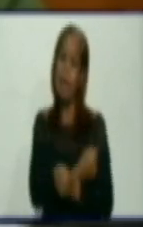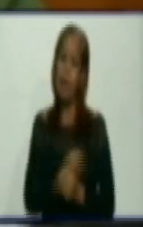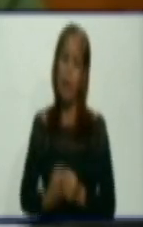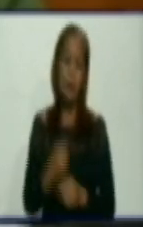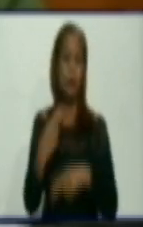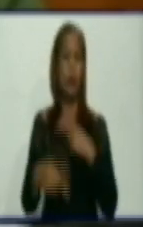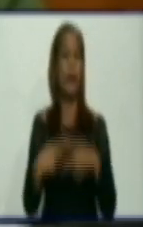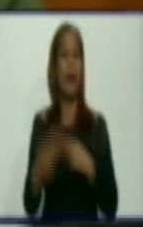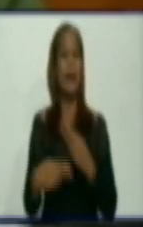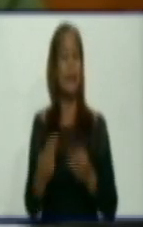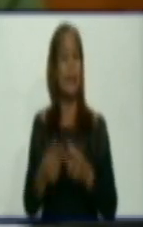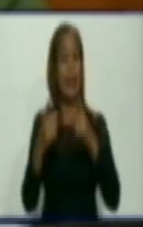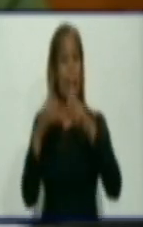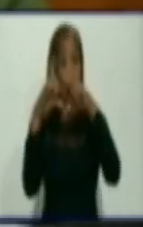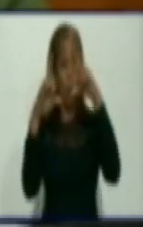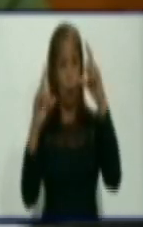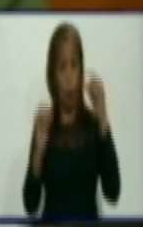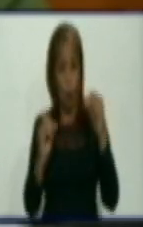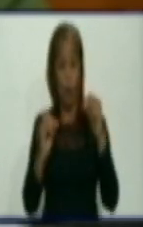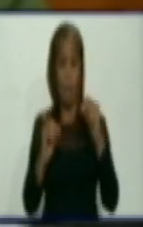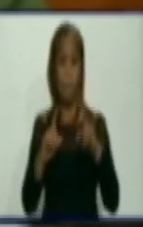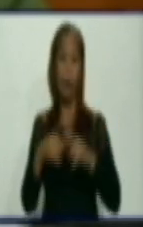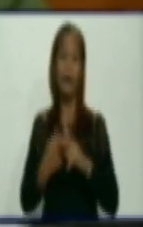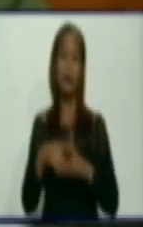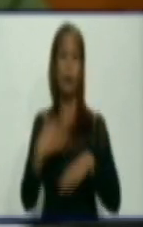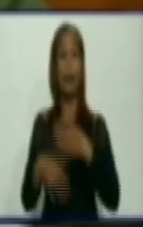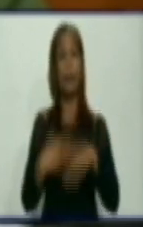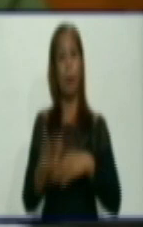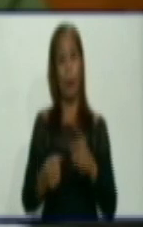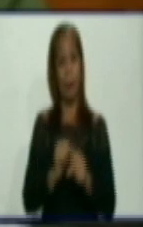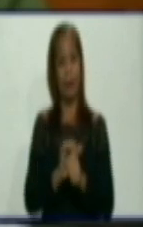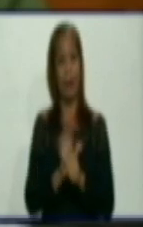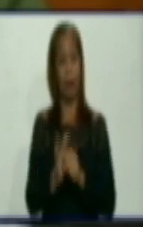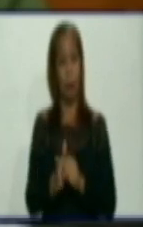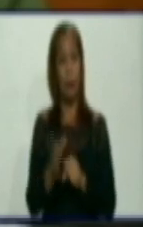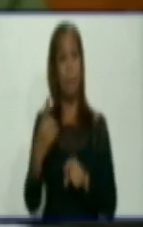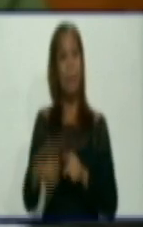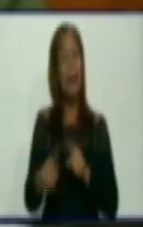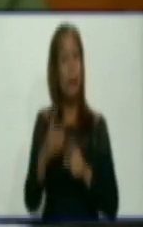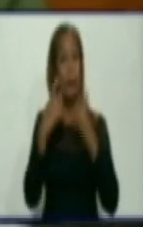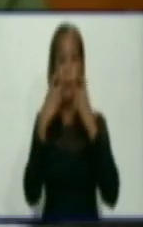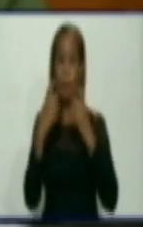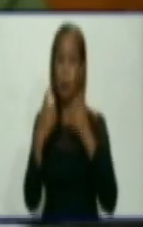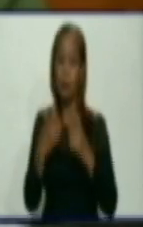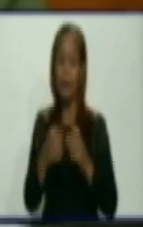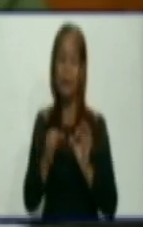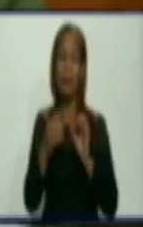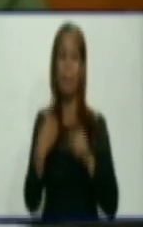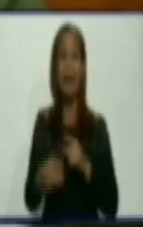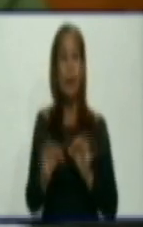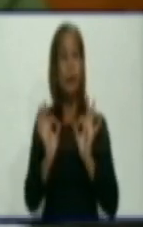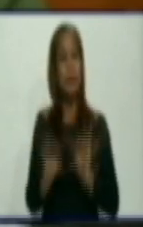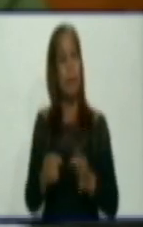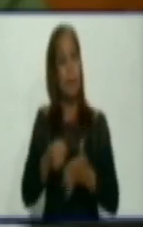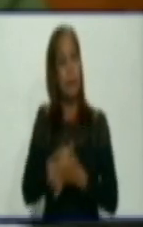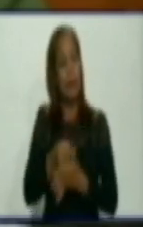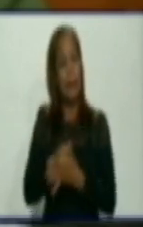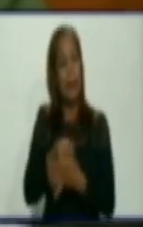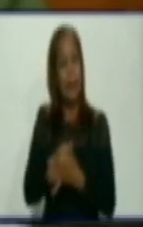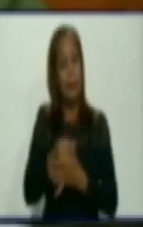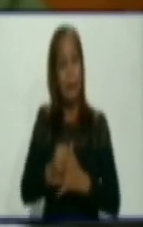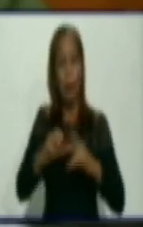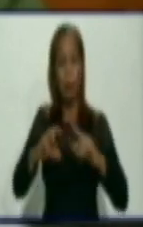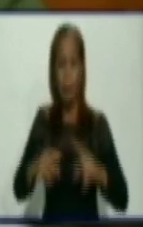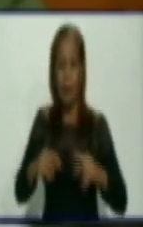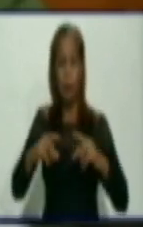cubana. Yo creo que es importante porque se ha sido muy reiterativo por salud, pero muy